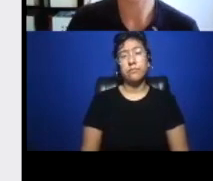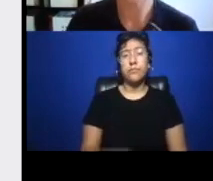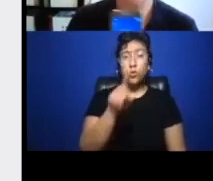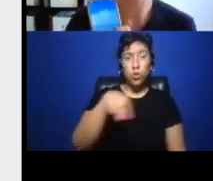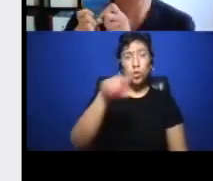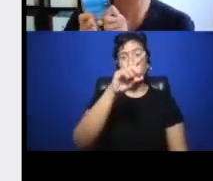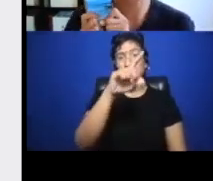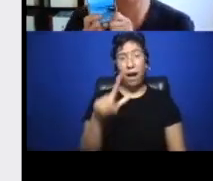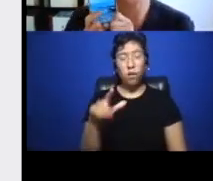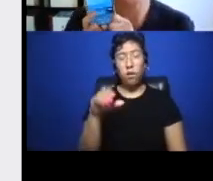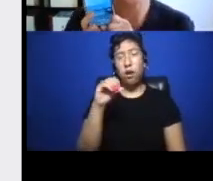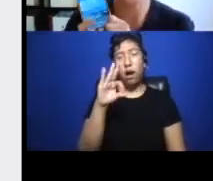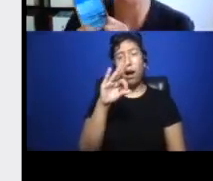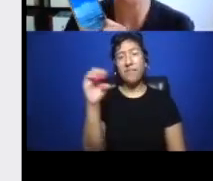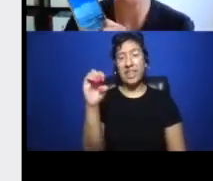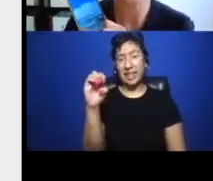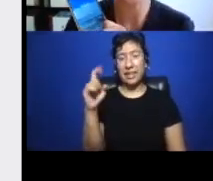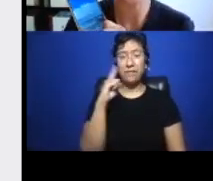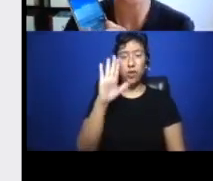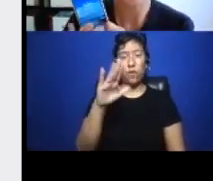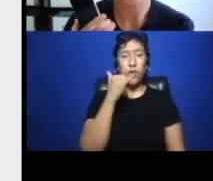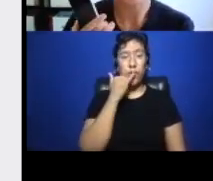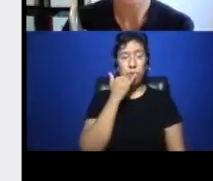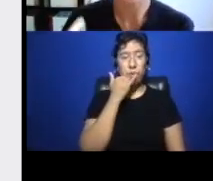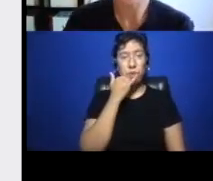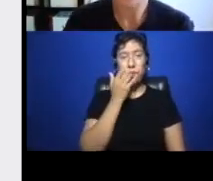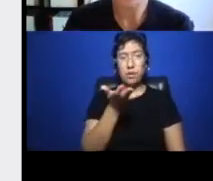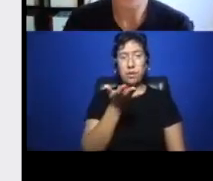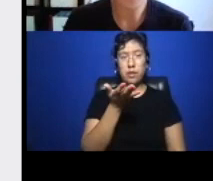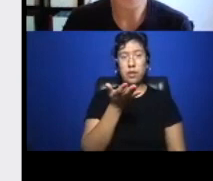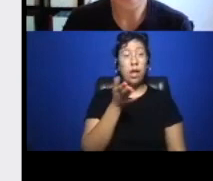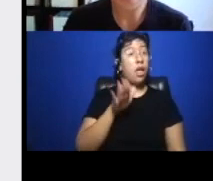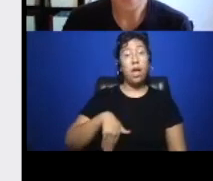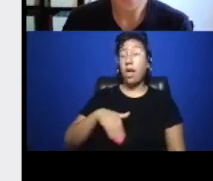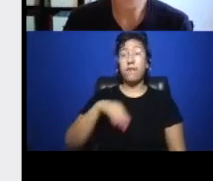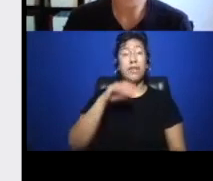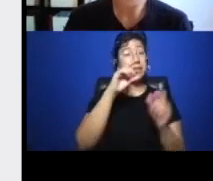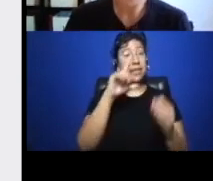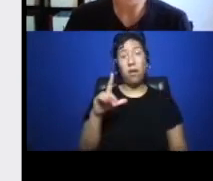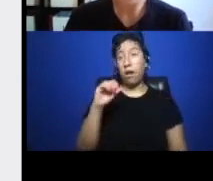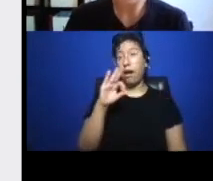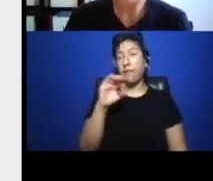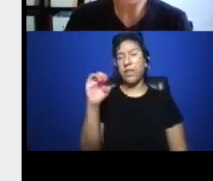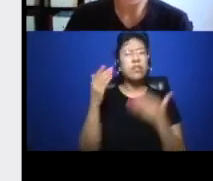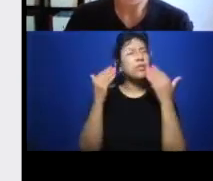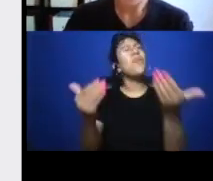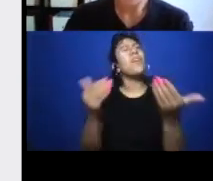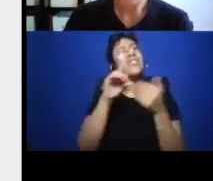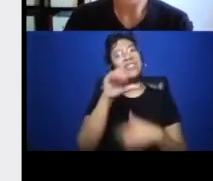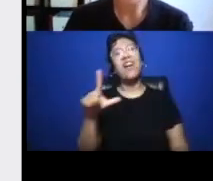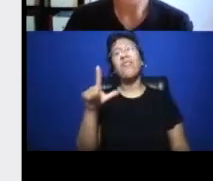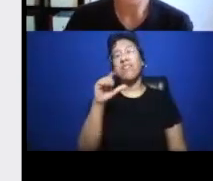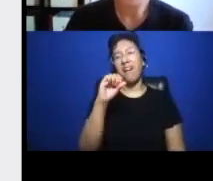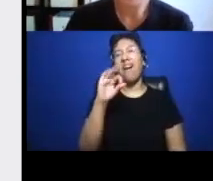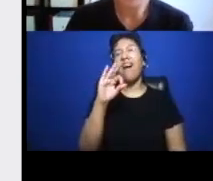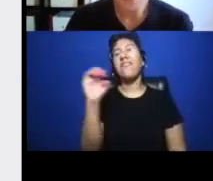Entonces, ¿pudieron bajar Alfi para su teléfono? Lo pueden descargar. Y si no,